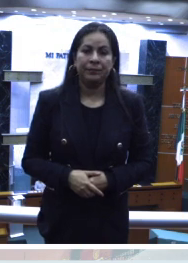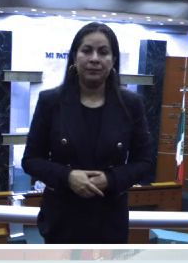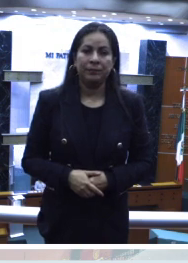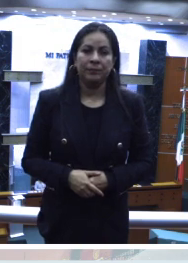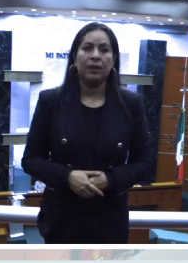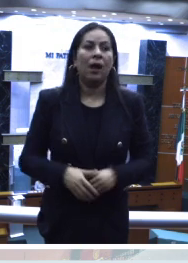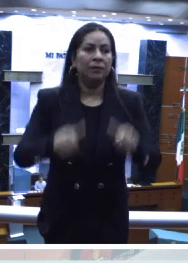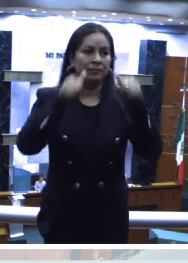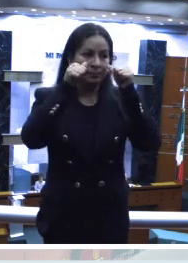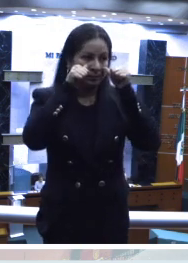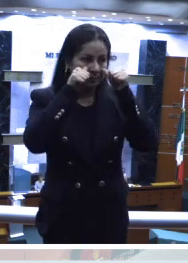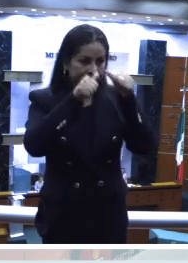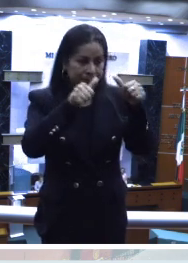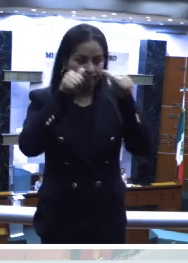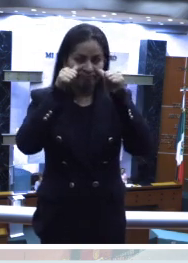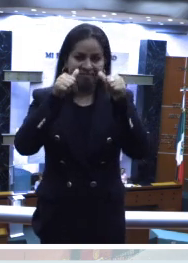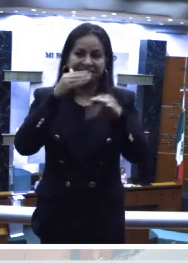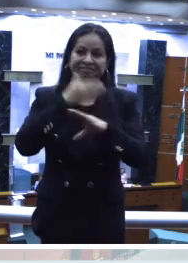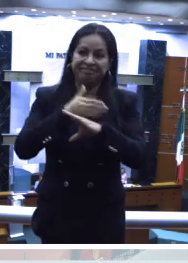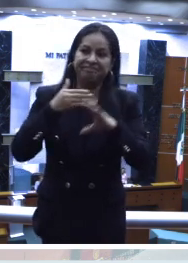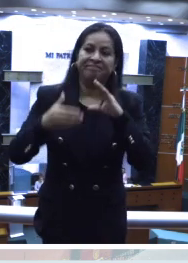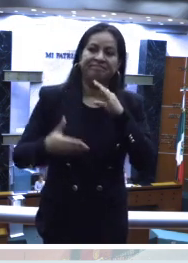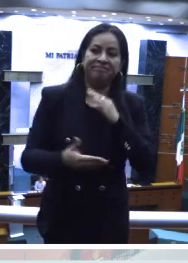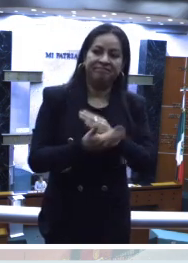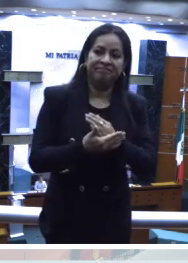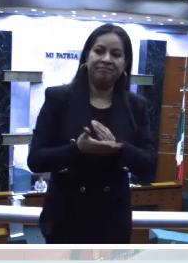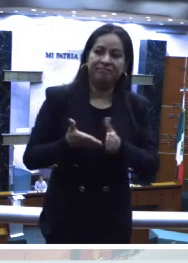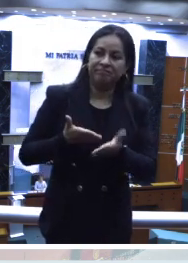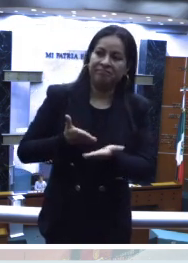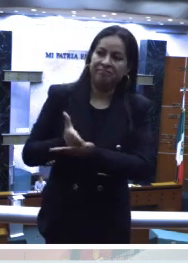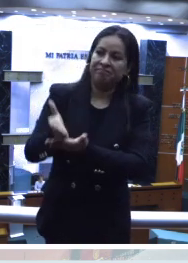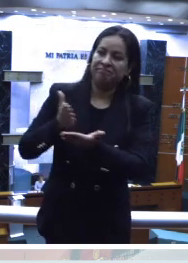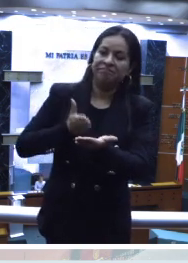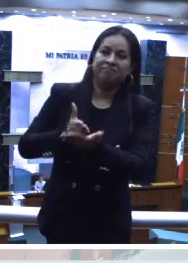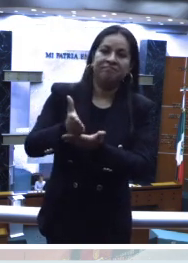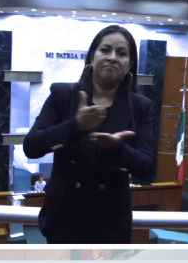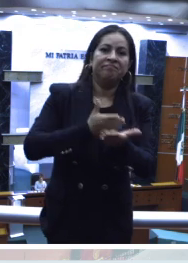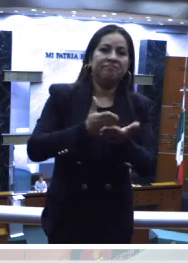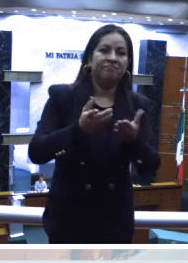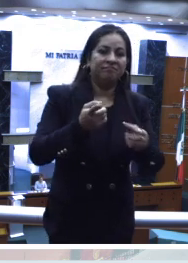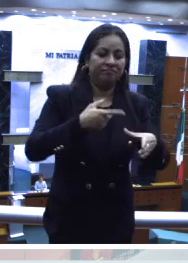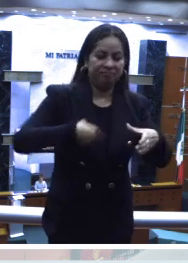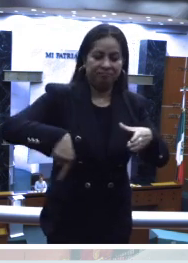ha estado atenta a las acciones recorriendo las comunidades